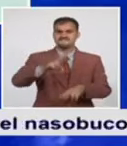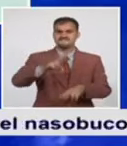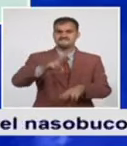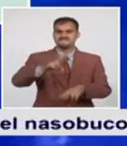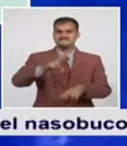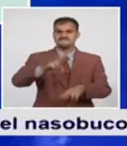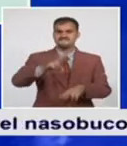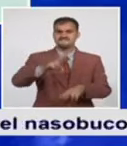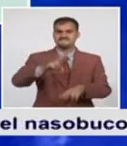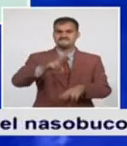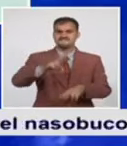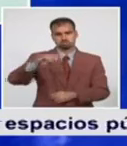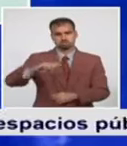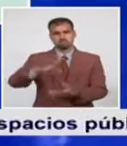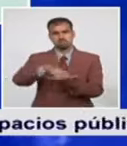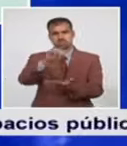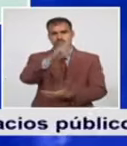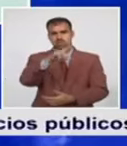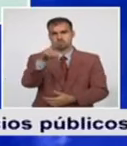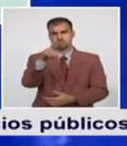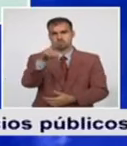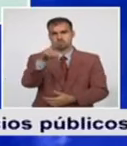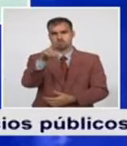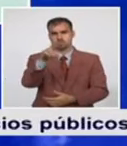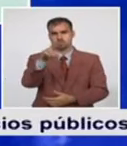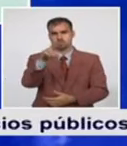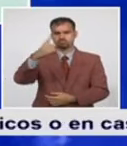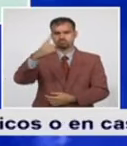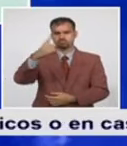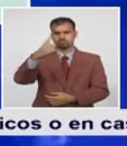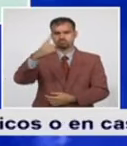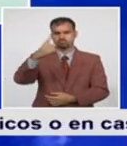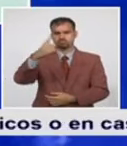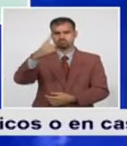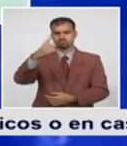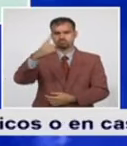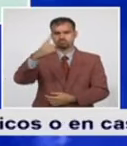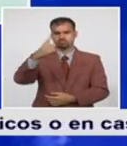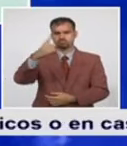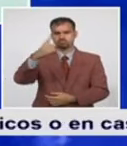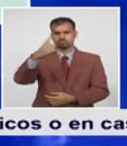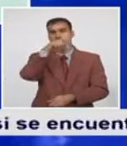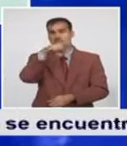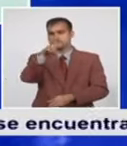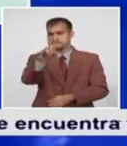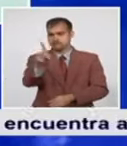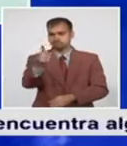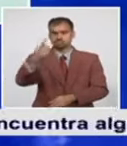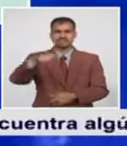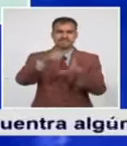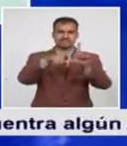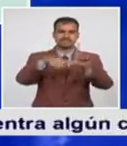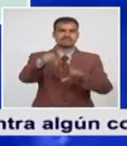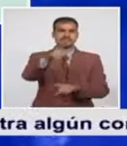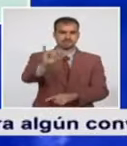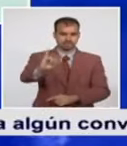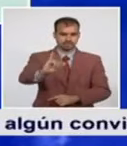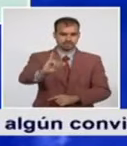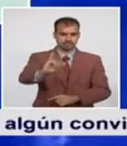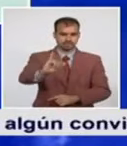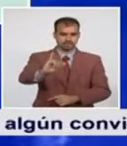de la Revolución 29, Playa 22, Cotorro 21 y Regla 16. Como